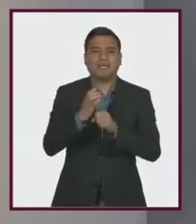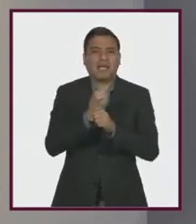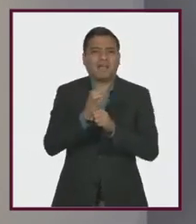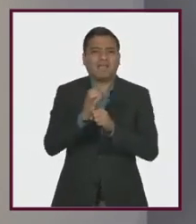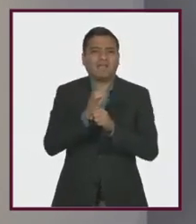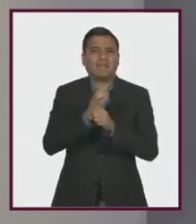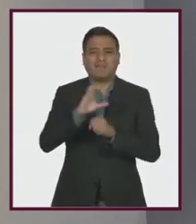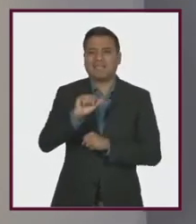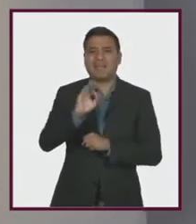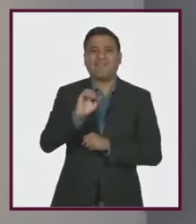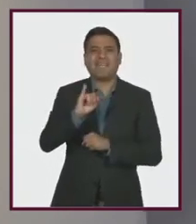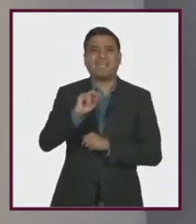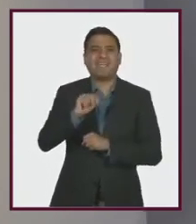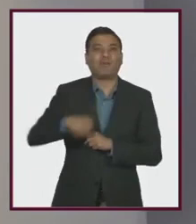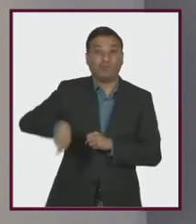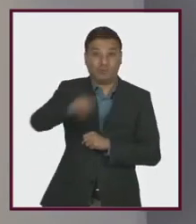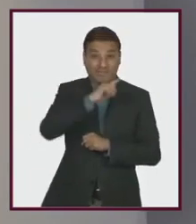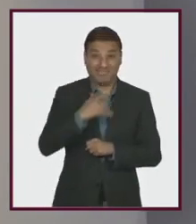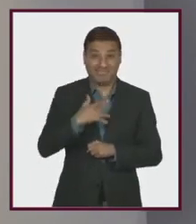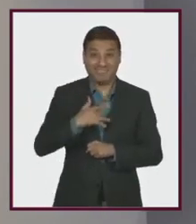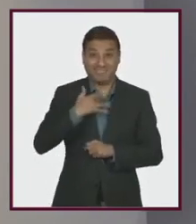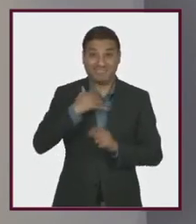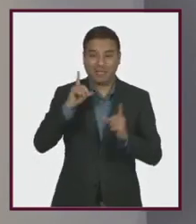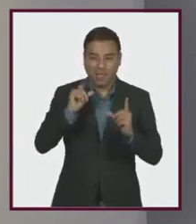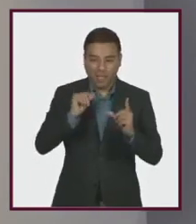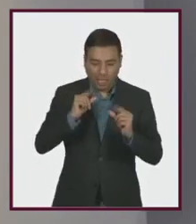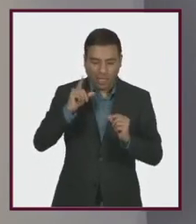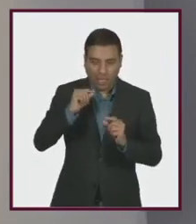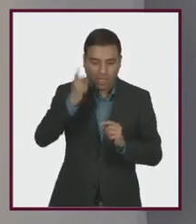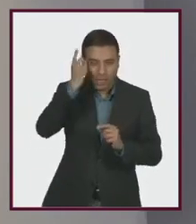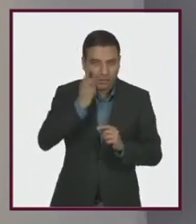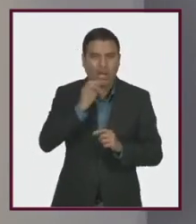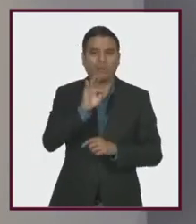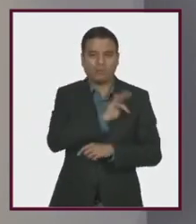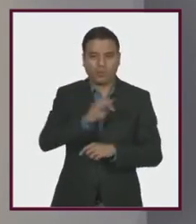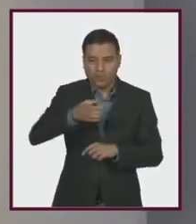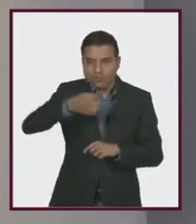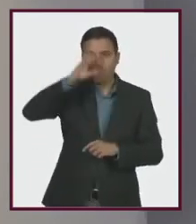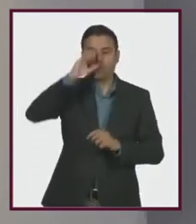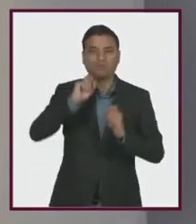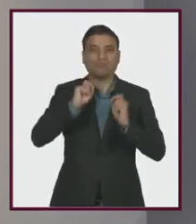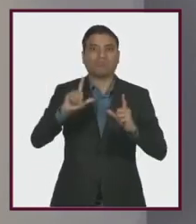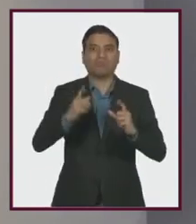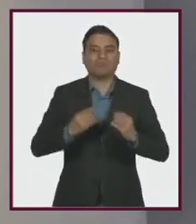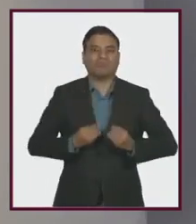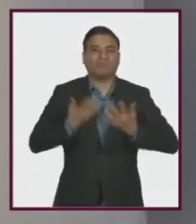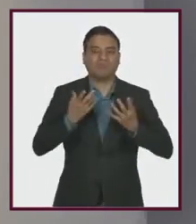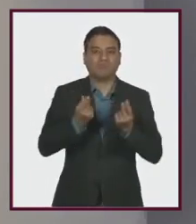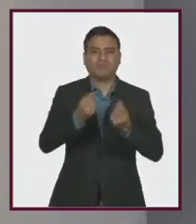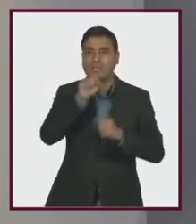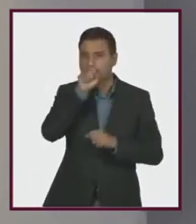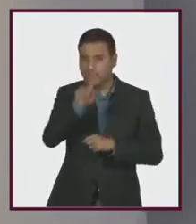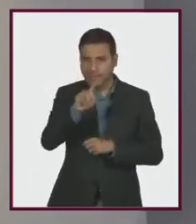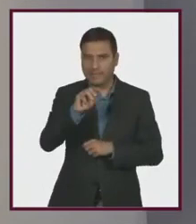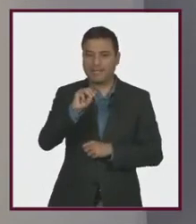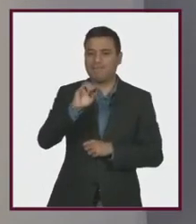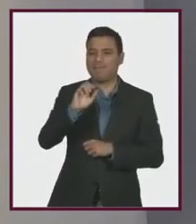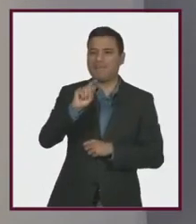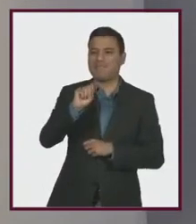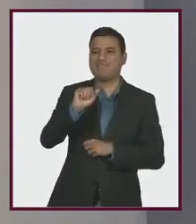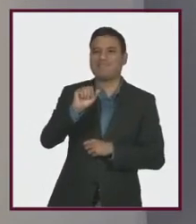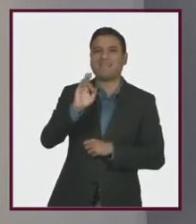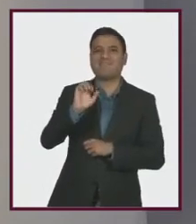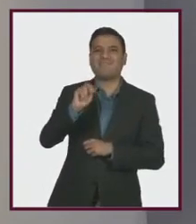todos tomamos café cuando nos sentimos dormidos, ¿no? Adormilados, ese es un estimulante, y otros pues mucho más complejos como las metanfetaminas, las